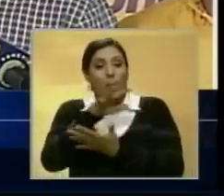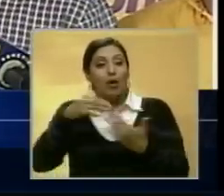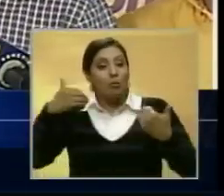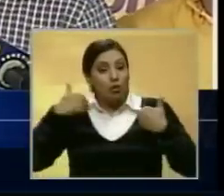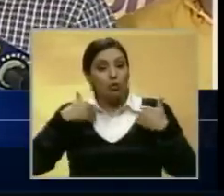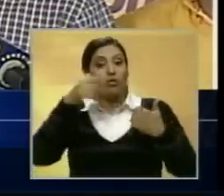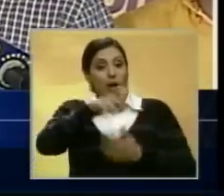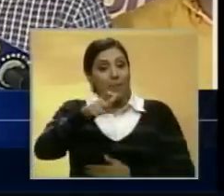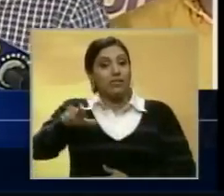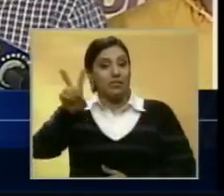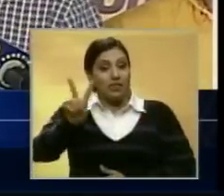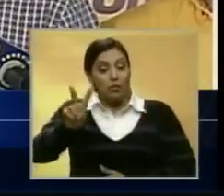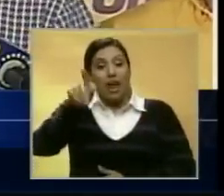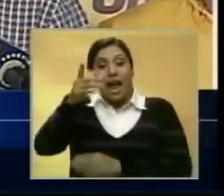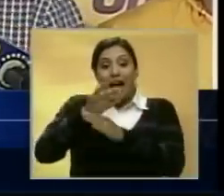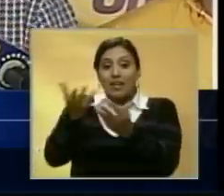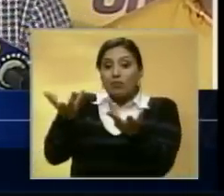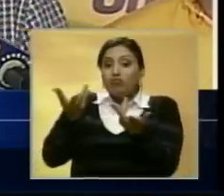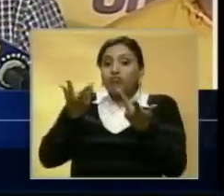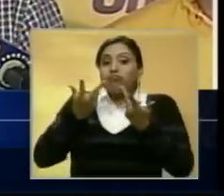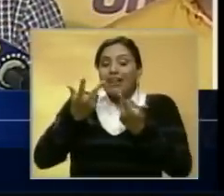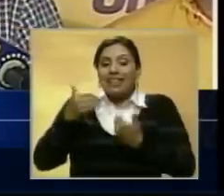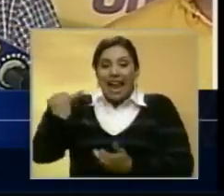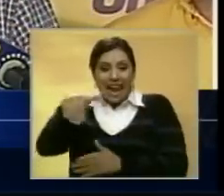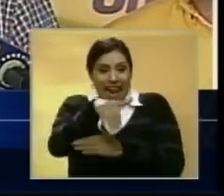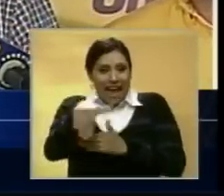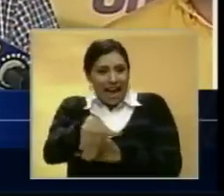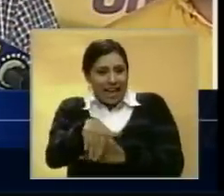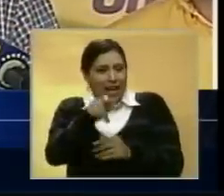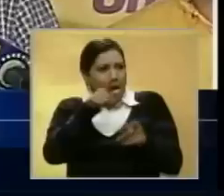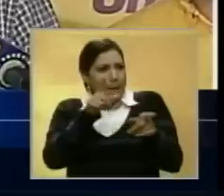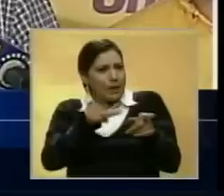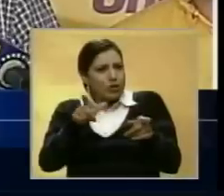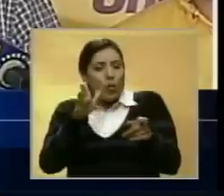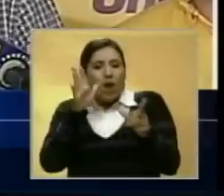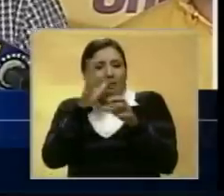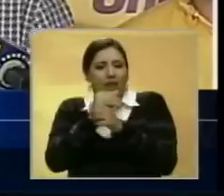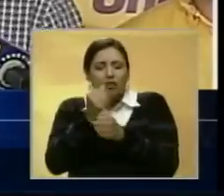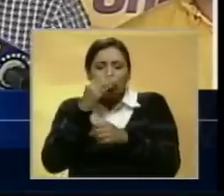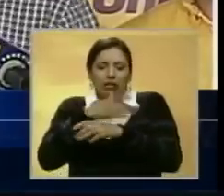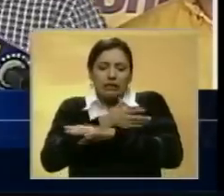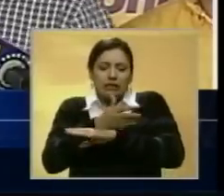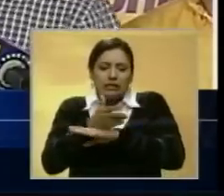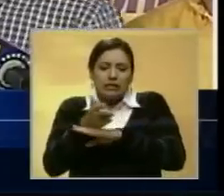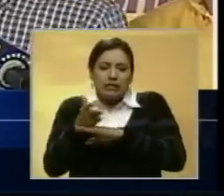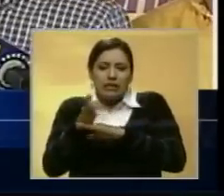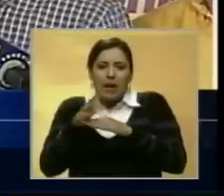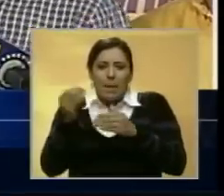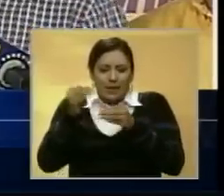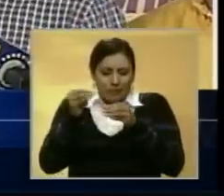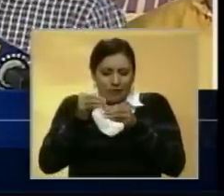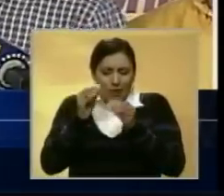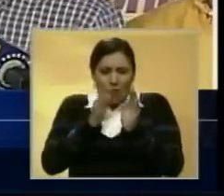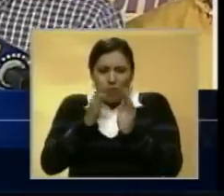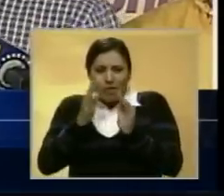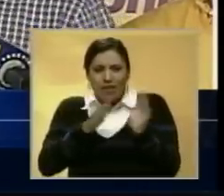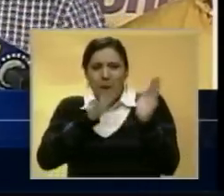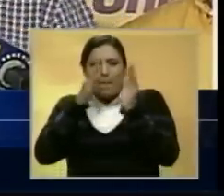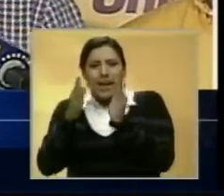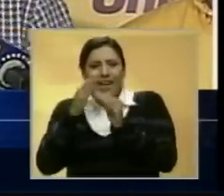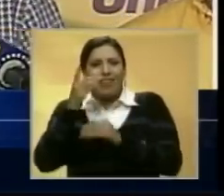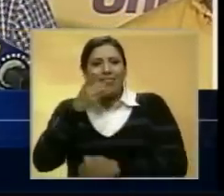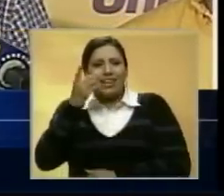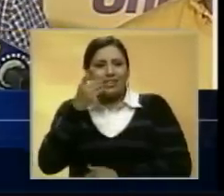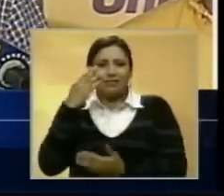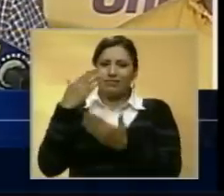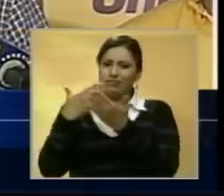los venezolanos. Cuando se nos dice en las calles que hay gente que termina cenando muy tarde para poder juntar el desayuno con la cena, es